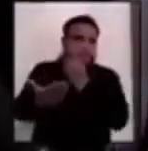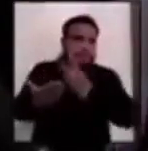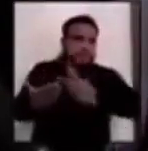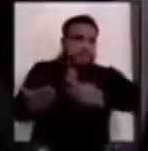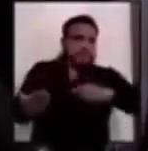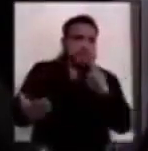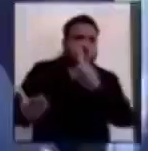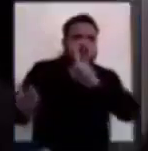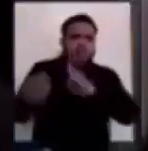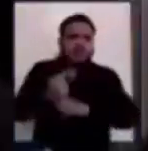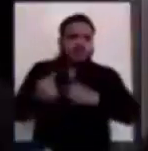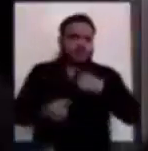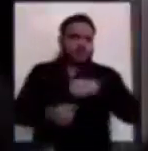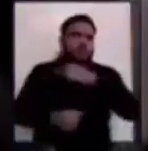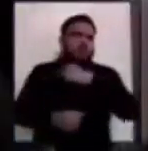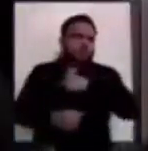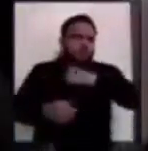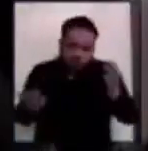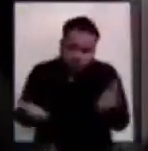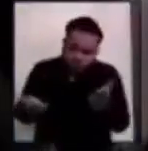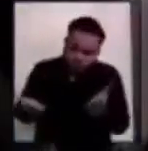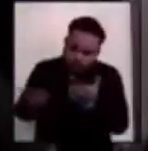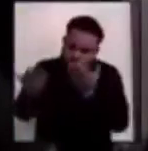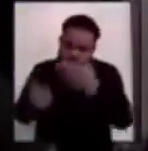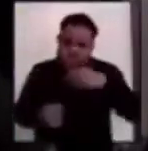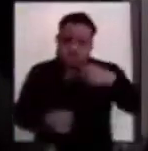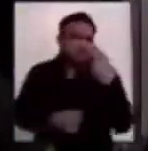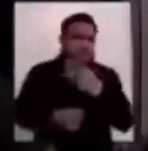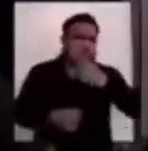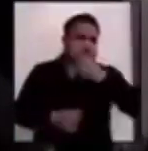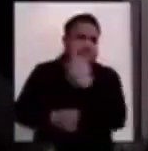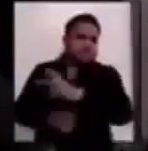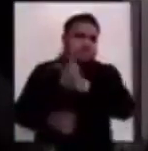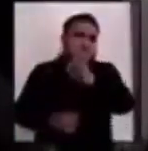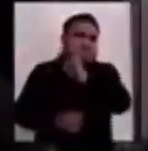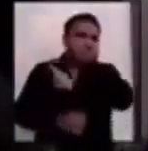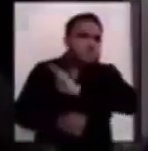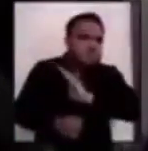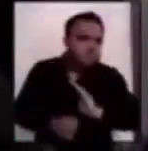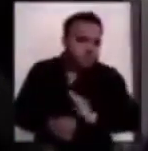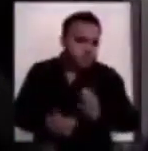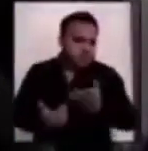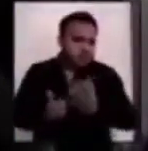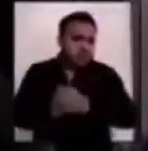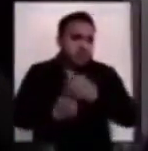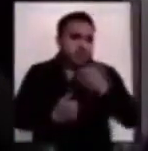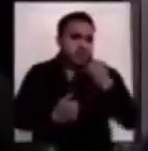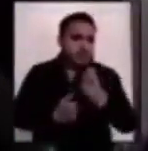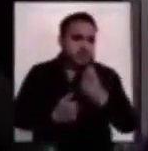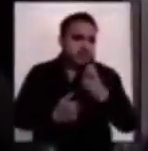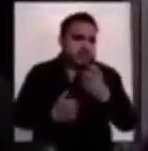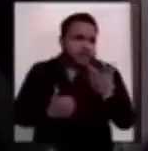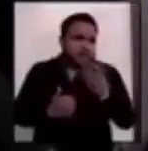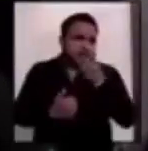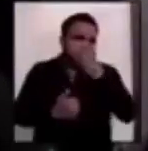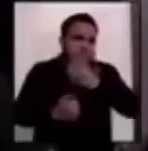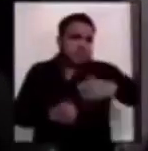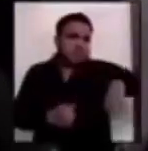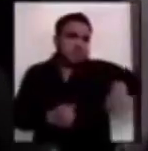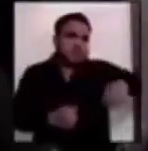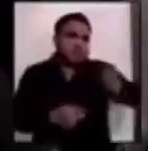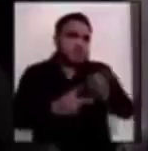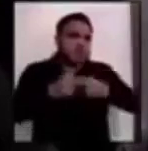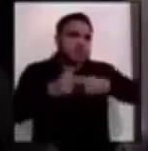municipios estamos impulsando y que redunda en lo que comentamos en un inicio queremos y trabajamos